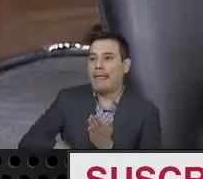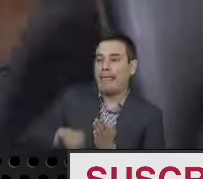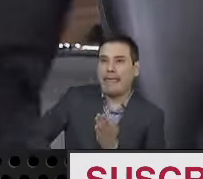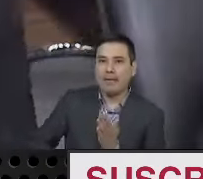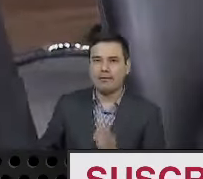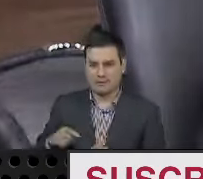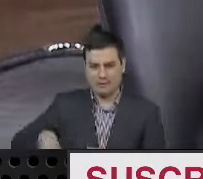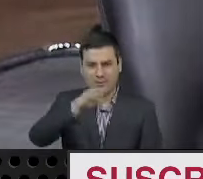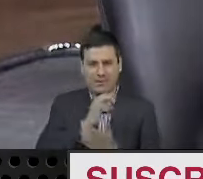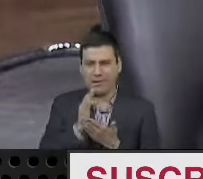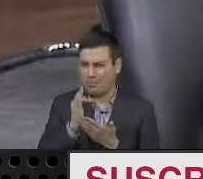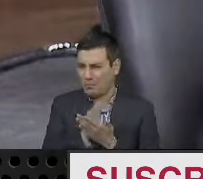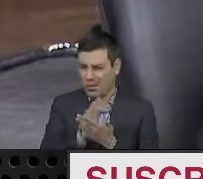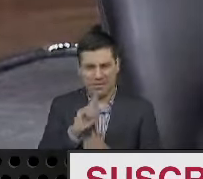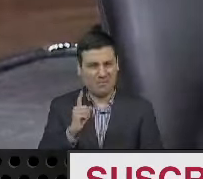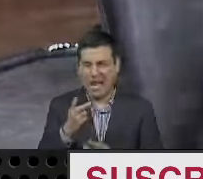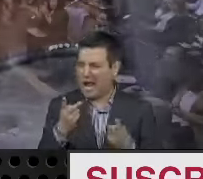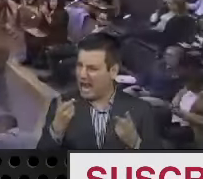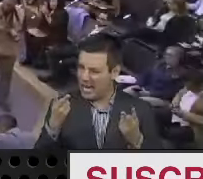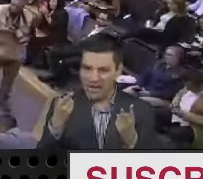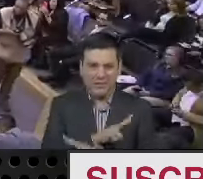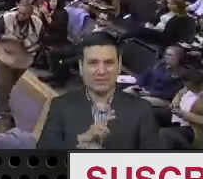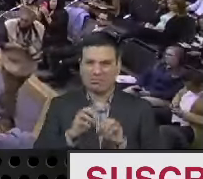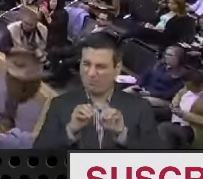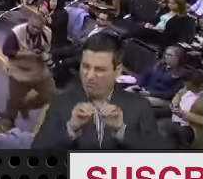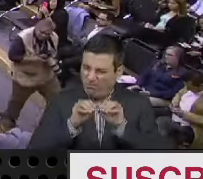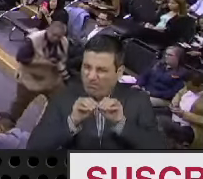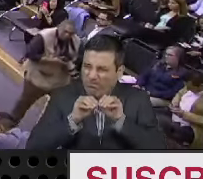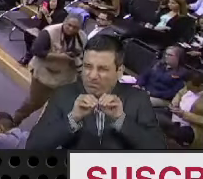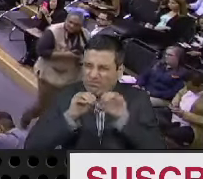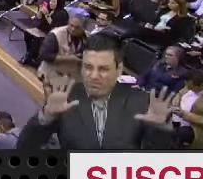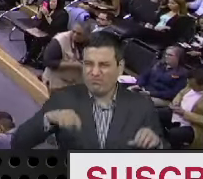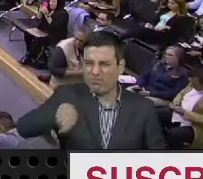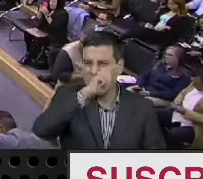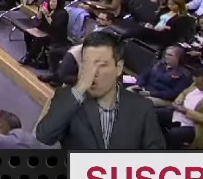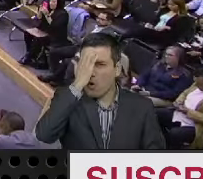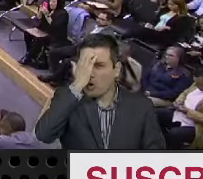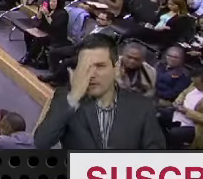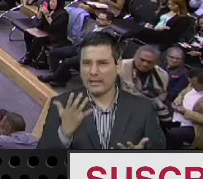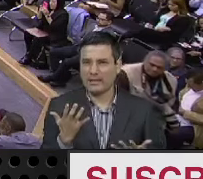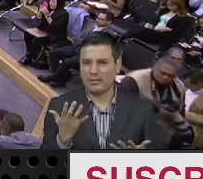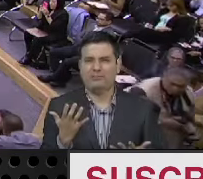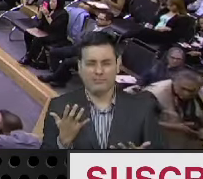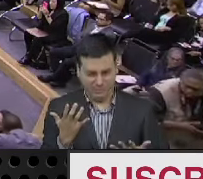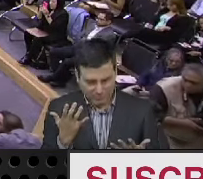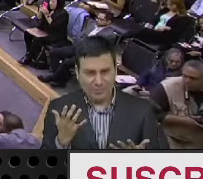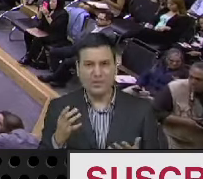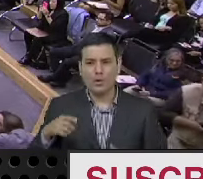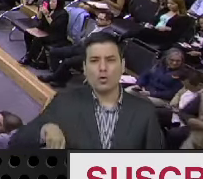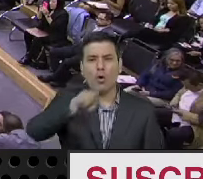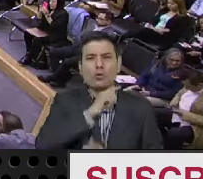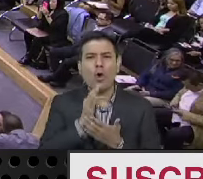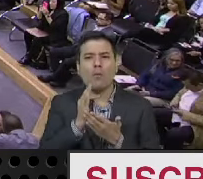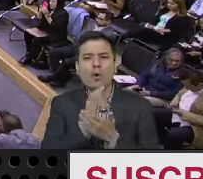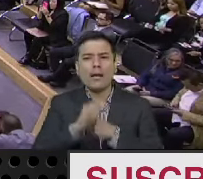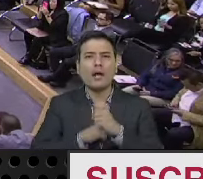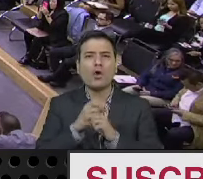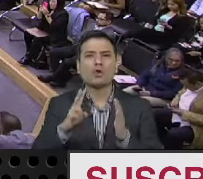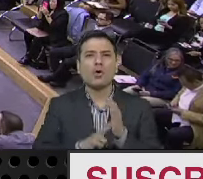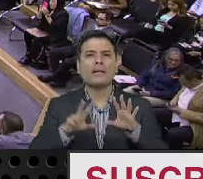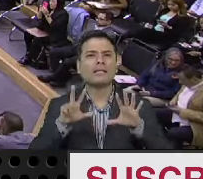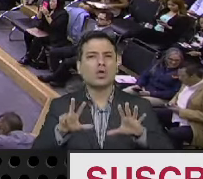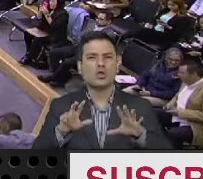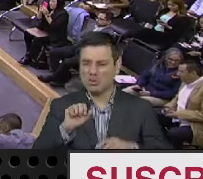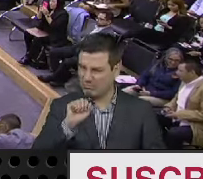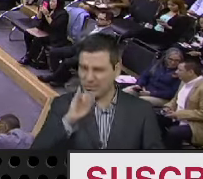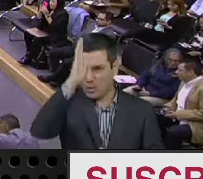lo opuesto hacer una campaña para que la gente conozca sobre una política pública que nosotros sostuvimos desde el 18 que sostuvimos